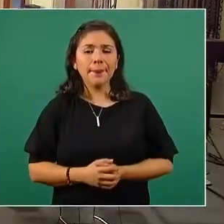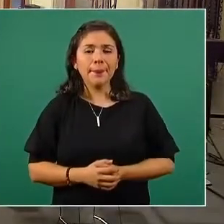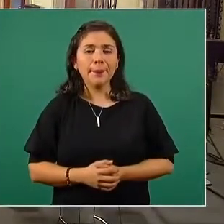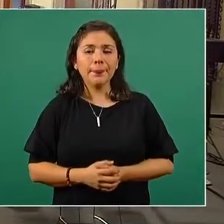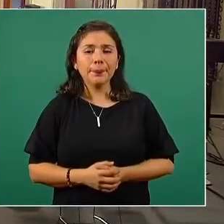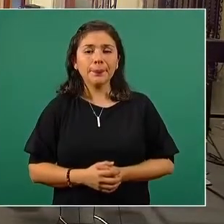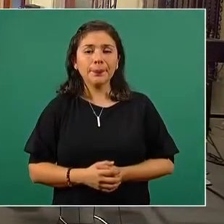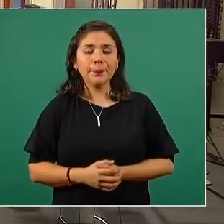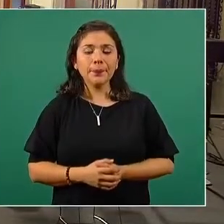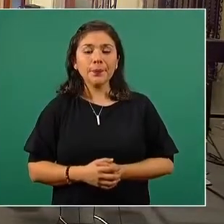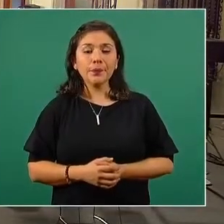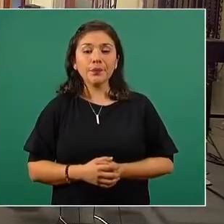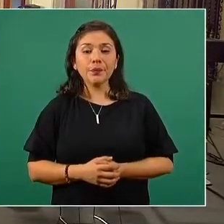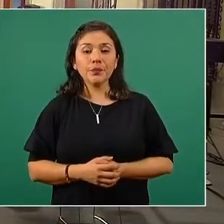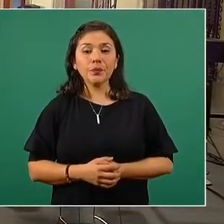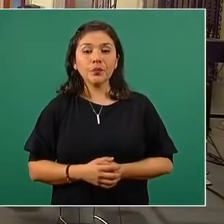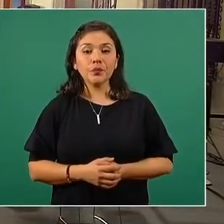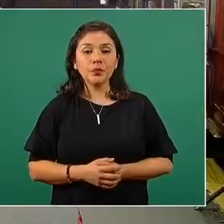Está aquí.